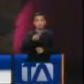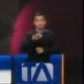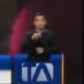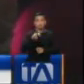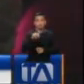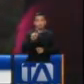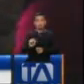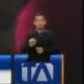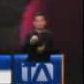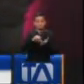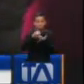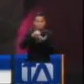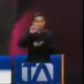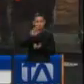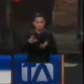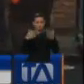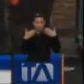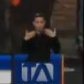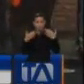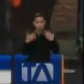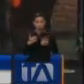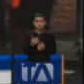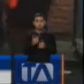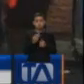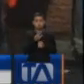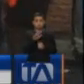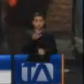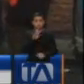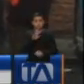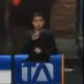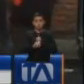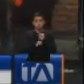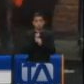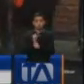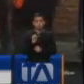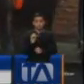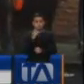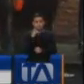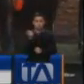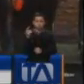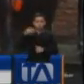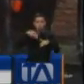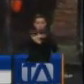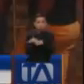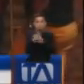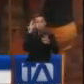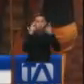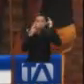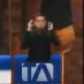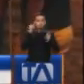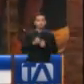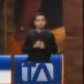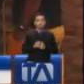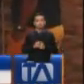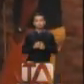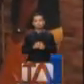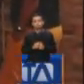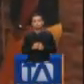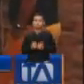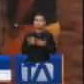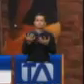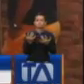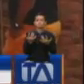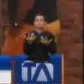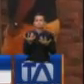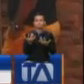ciudad, cuando Jesús Peña, de 37 años de edad, ingresó a este local comercial. A cortarse el cabello, nomás sé que por lo que la